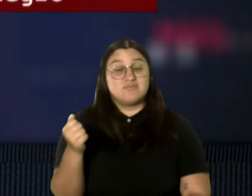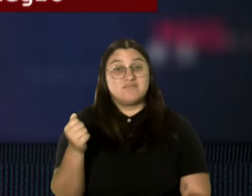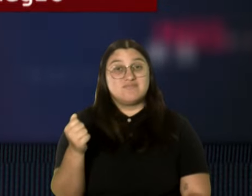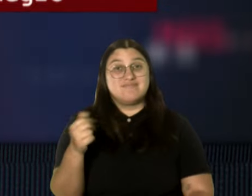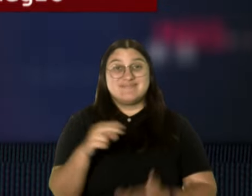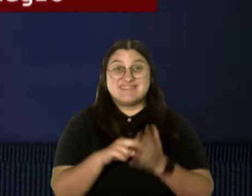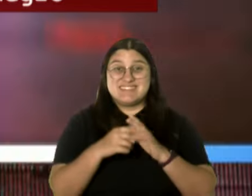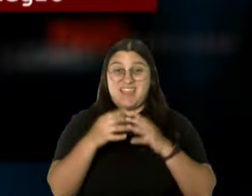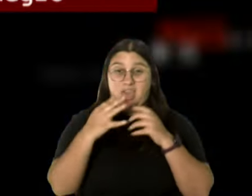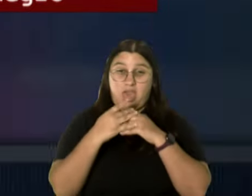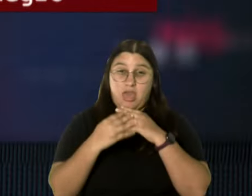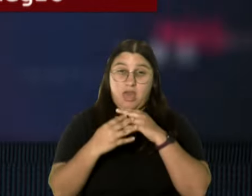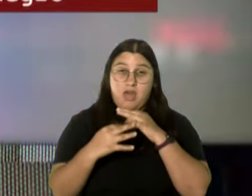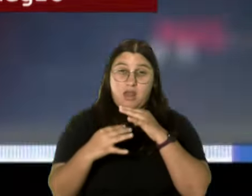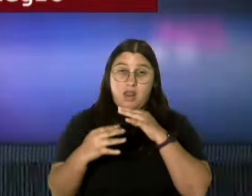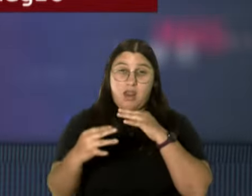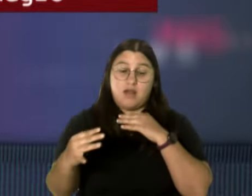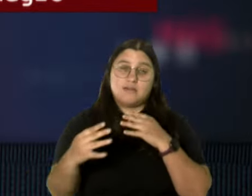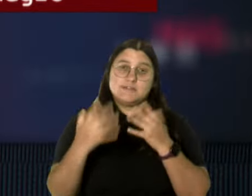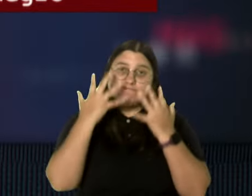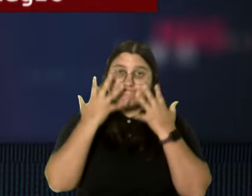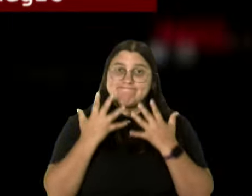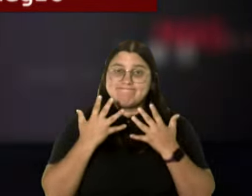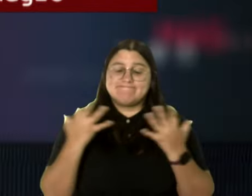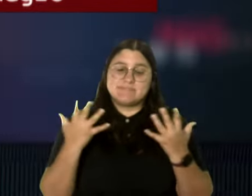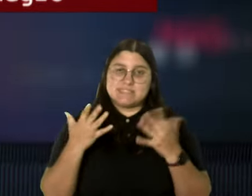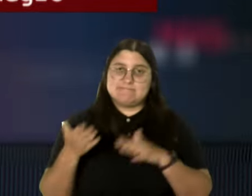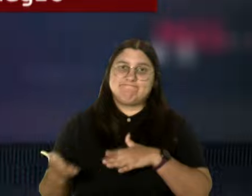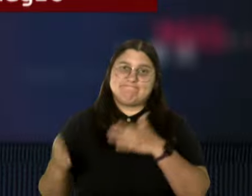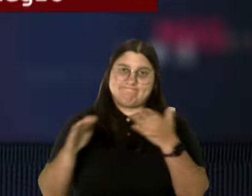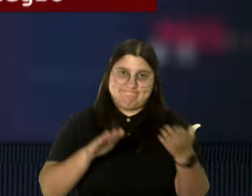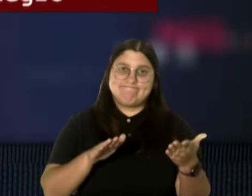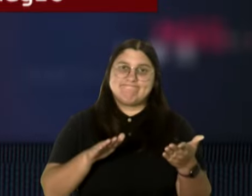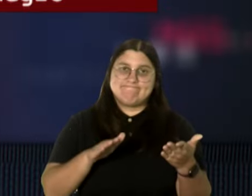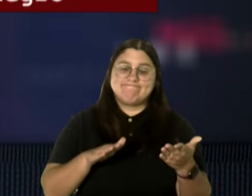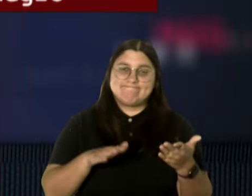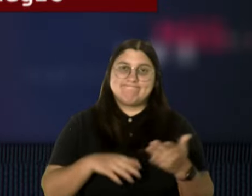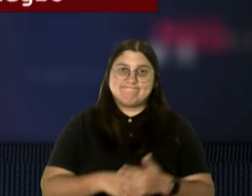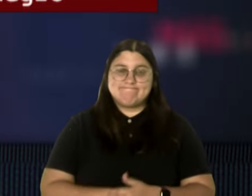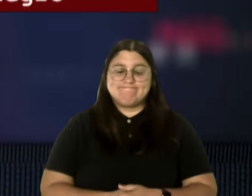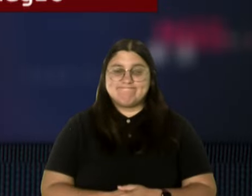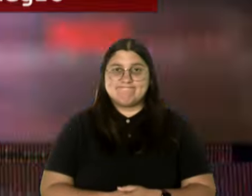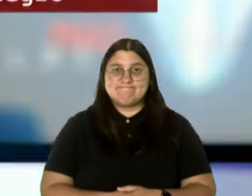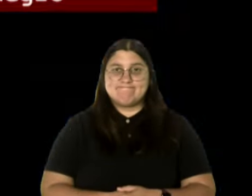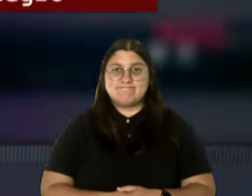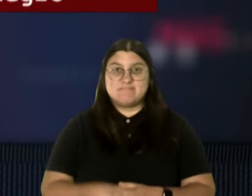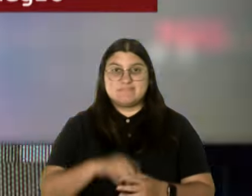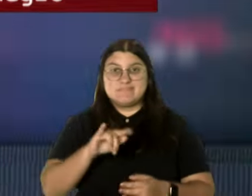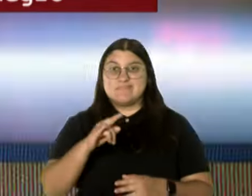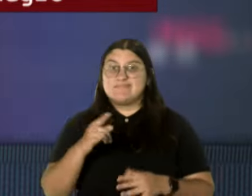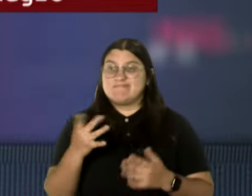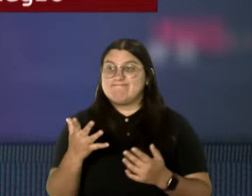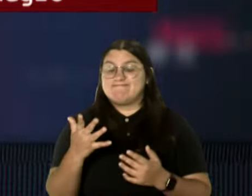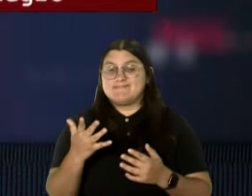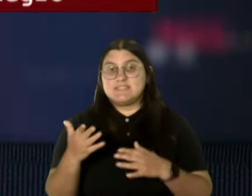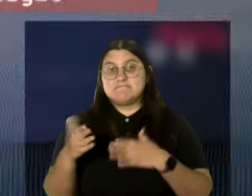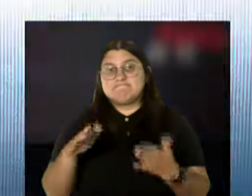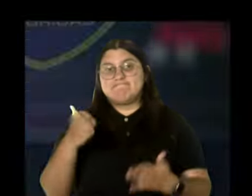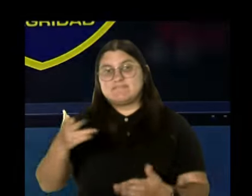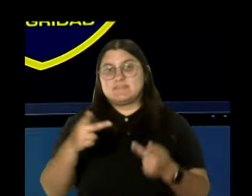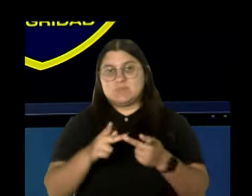se desangrara en el lugar, lamentablemente perdiendo la vida desangrado, falleciendo allí, sí,